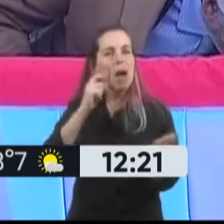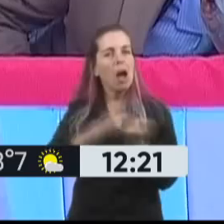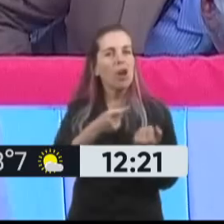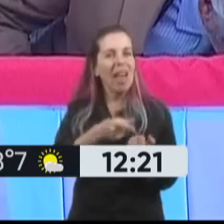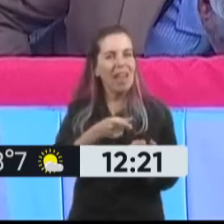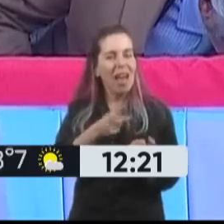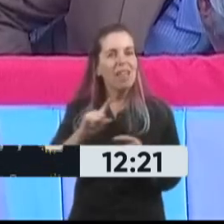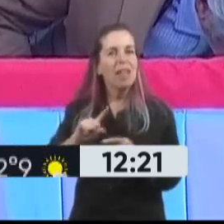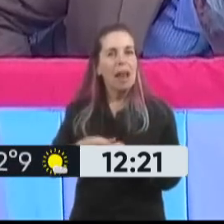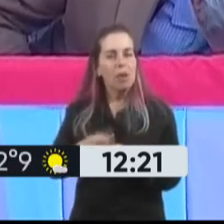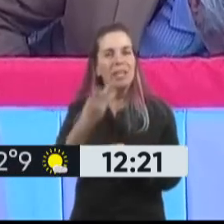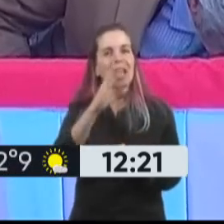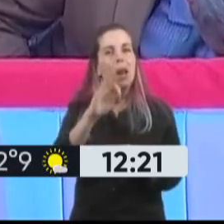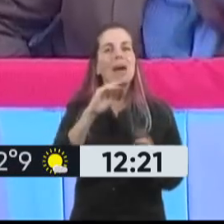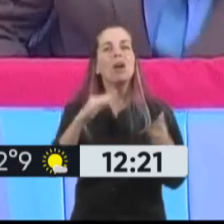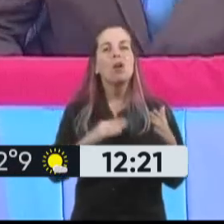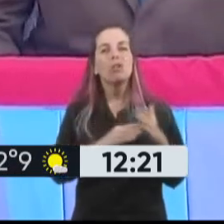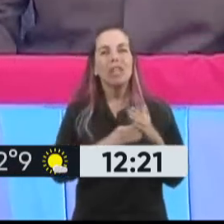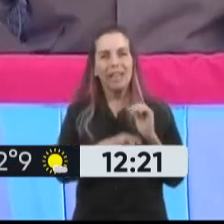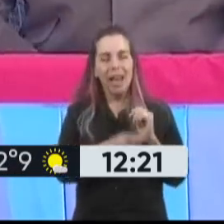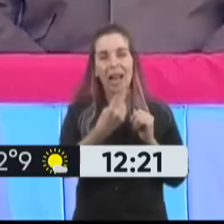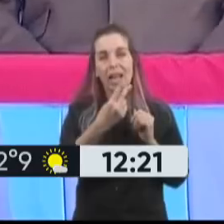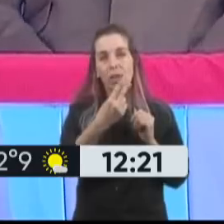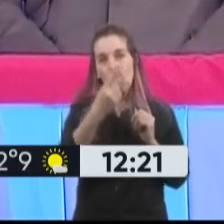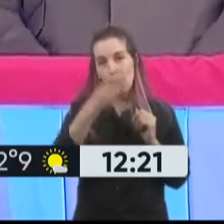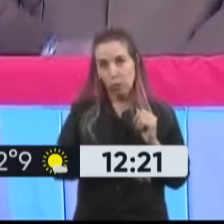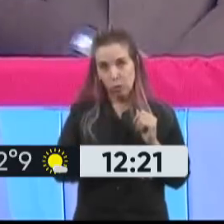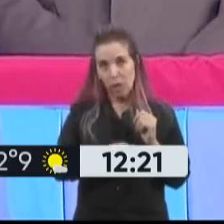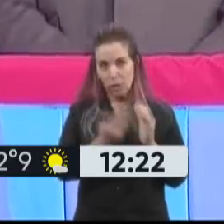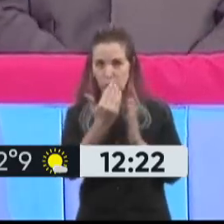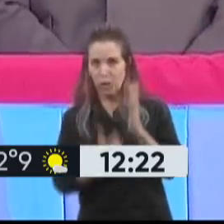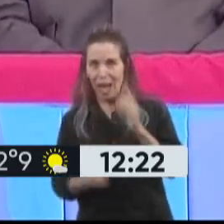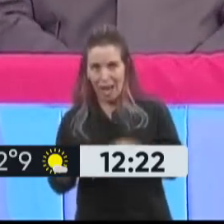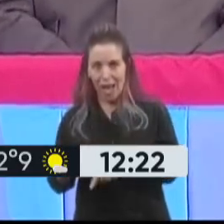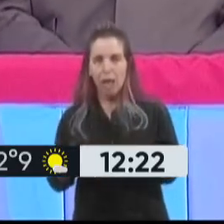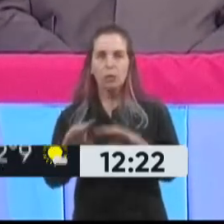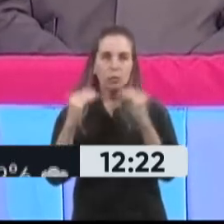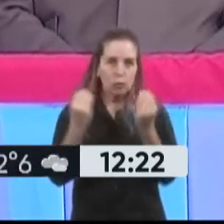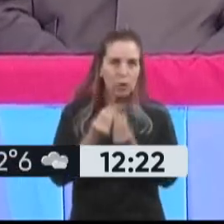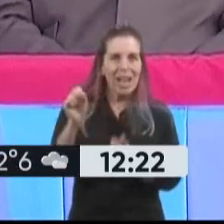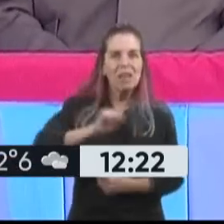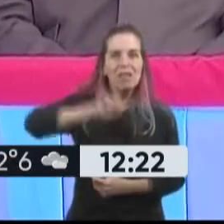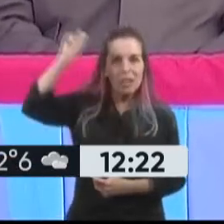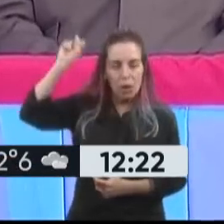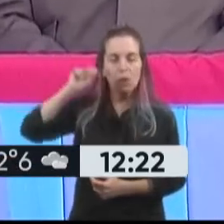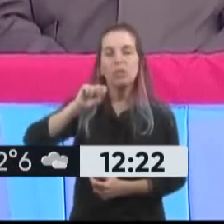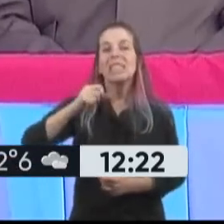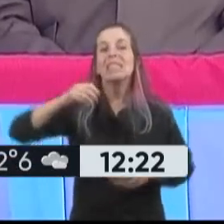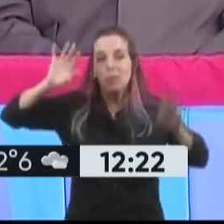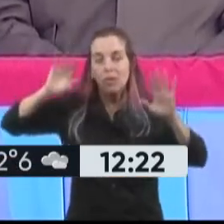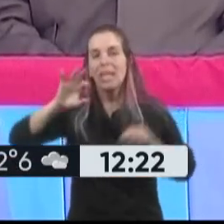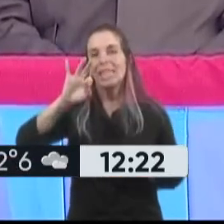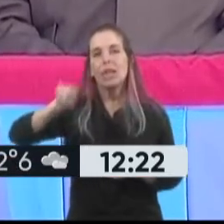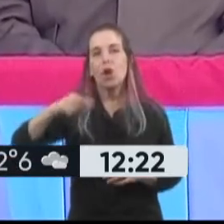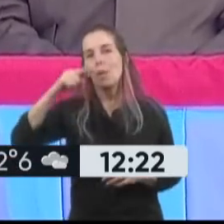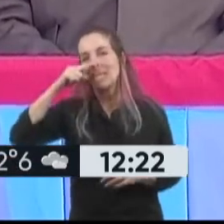desde la política del Banco Central, que es del 2%, eso estaría llevando la inflación al 0,7%.